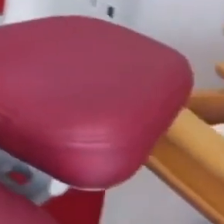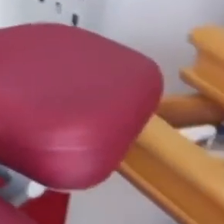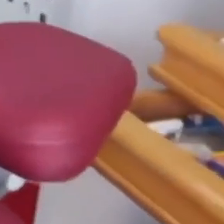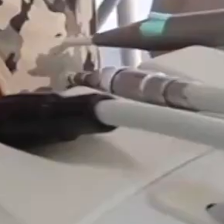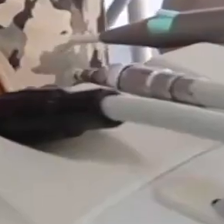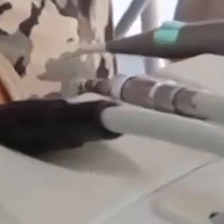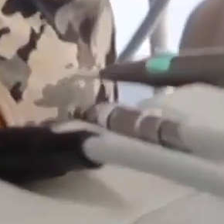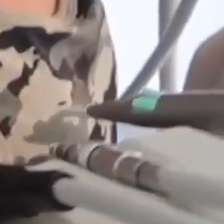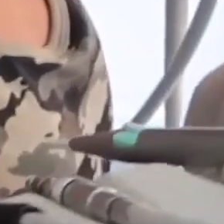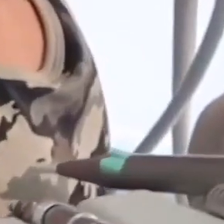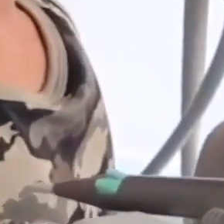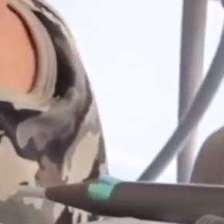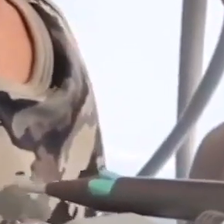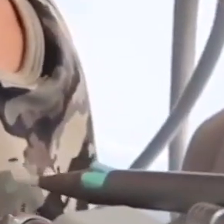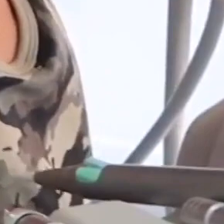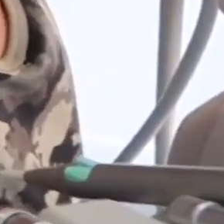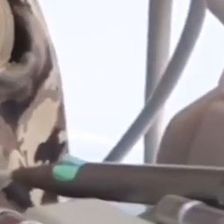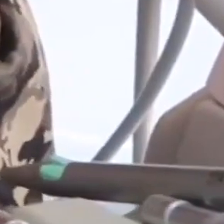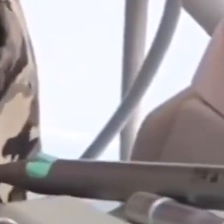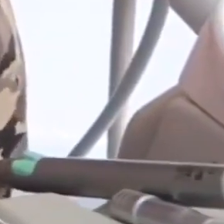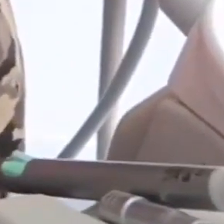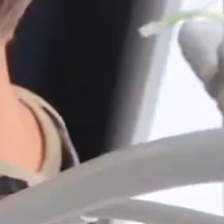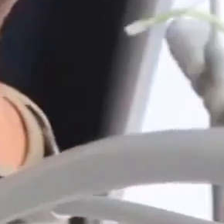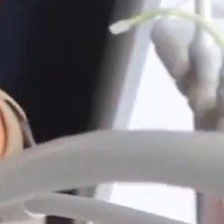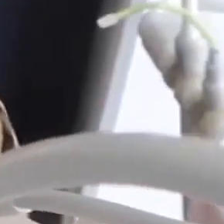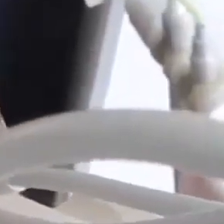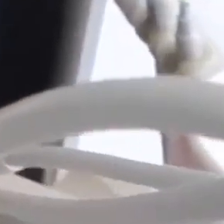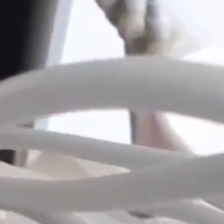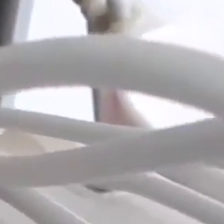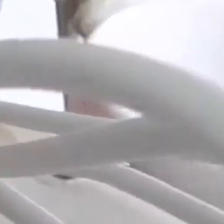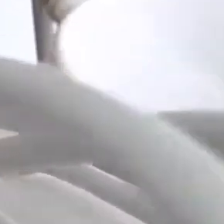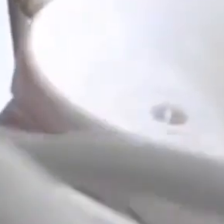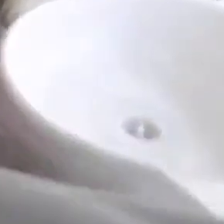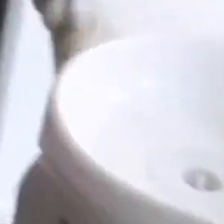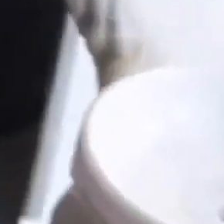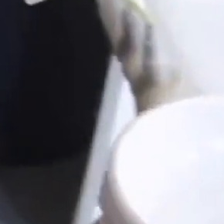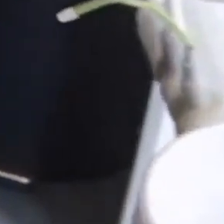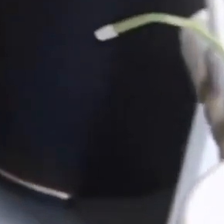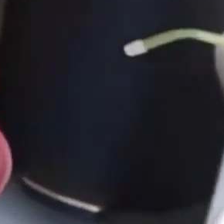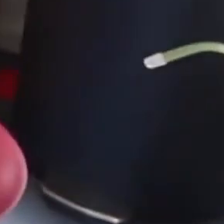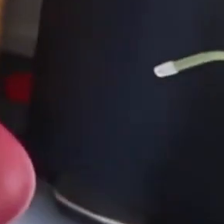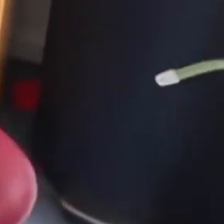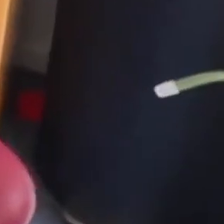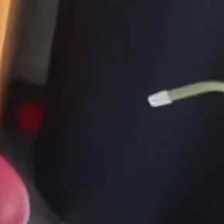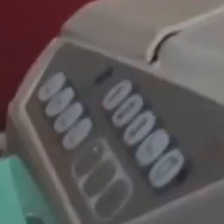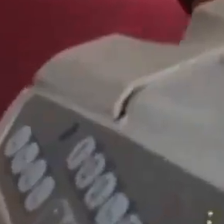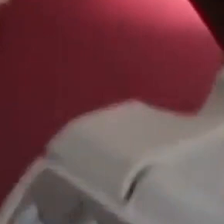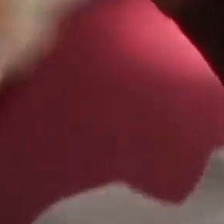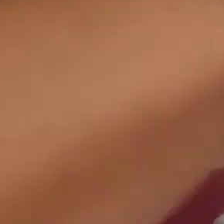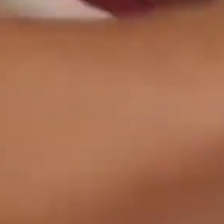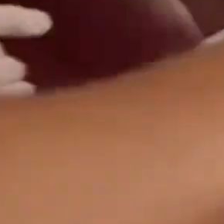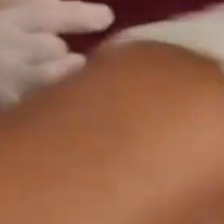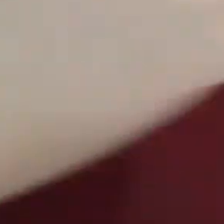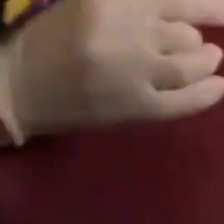Lorenzo Erro, Franklin Massa Mandagarán y Lisette Álvarez Loureiro, se concentró en niñas y niños de 5 años de edad